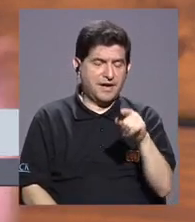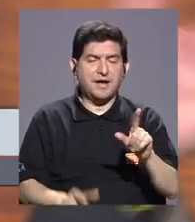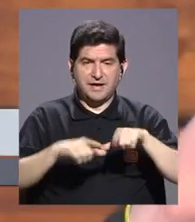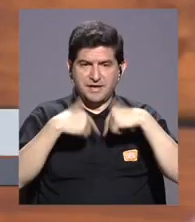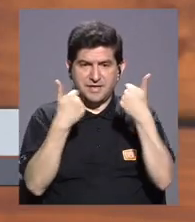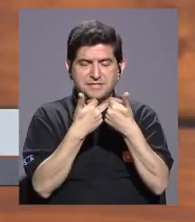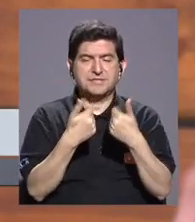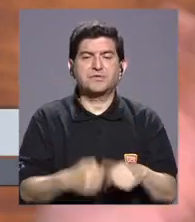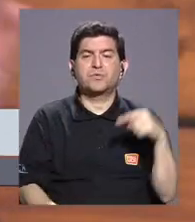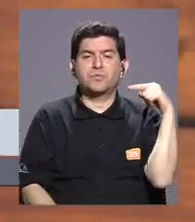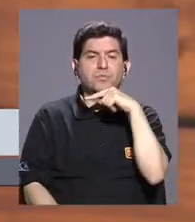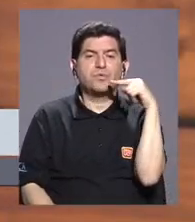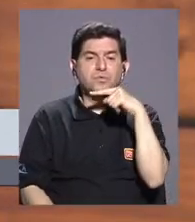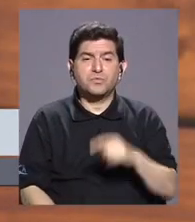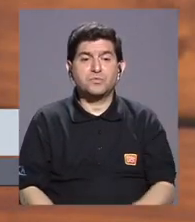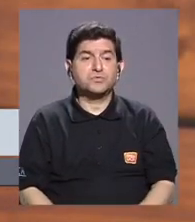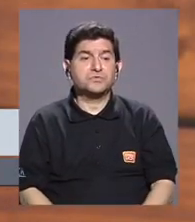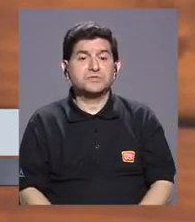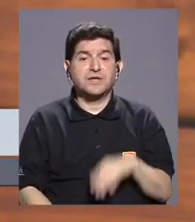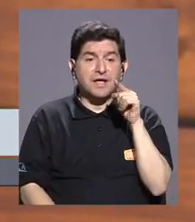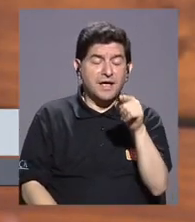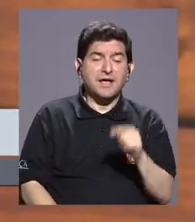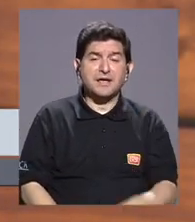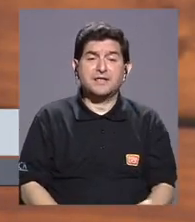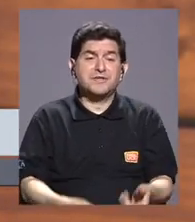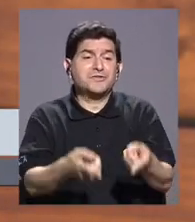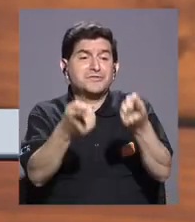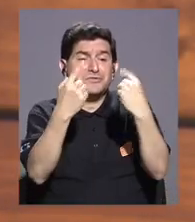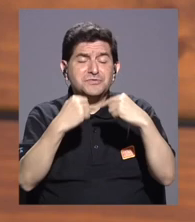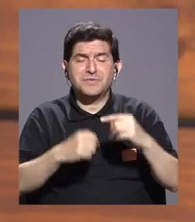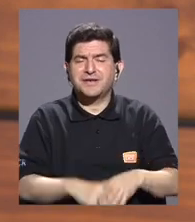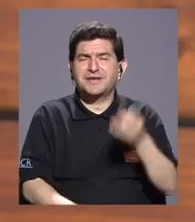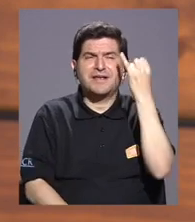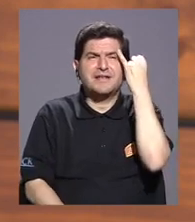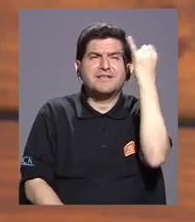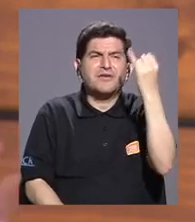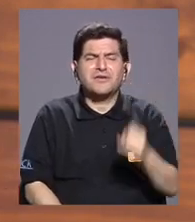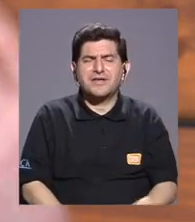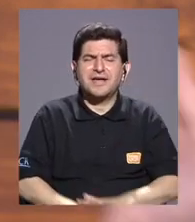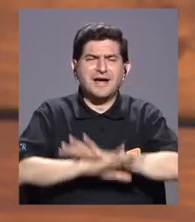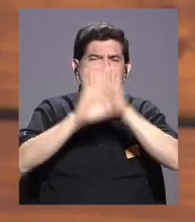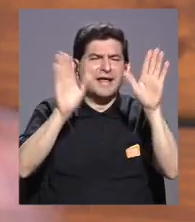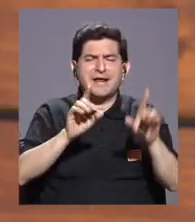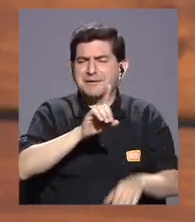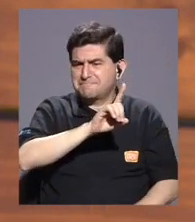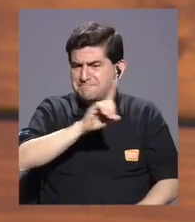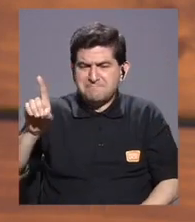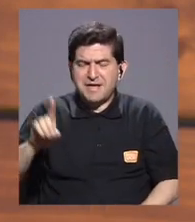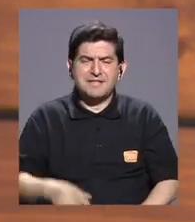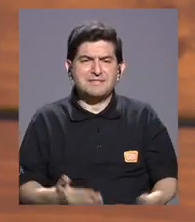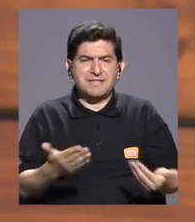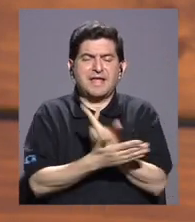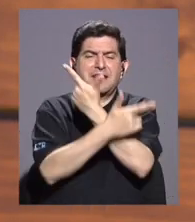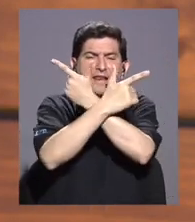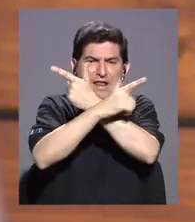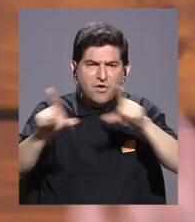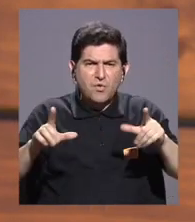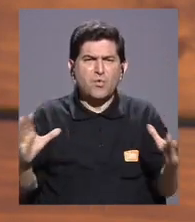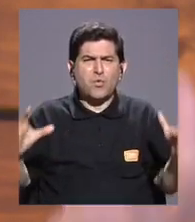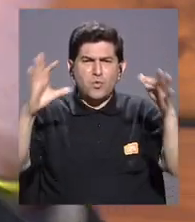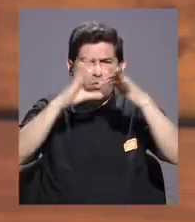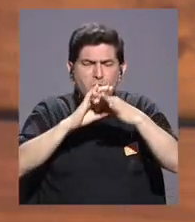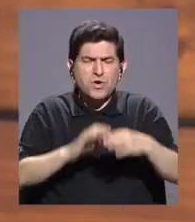a este sector del PUSC, que proviene de una corriente muy claramente de derecha, de orientación neoliberal,